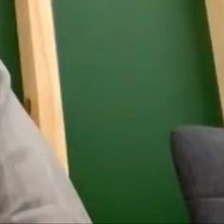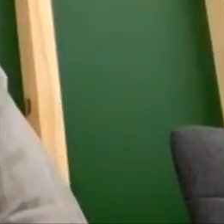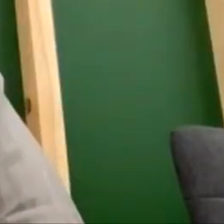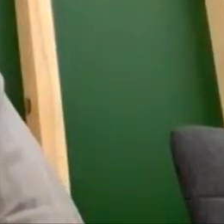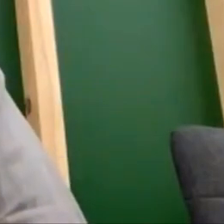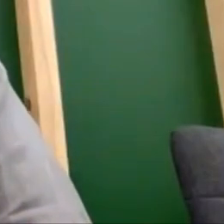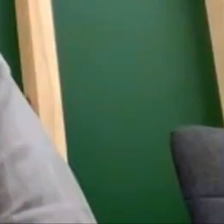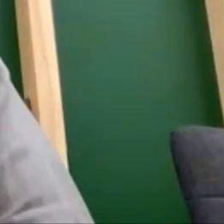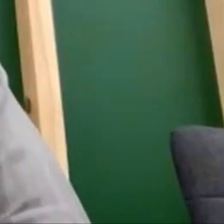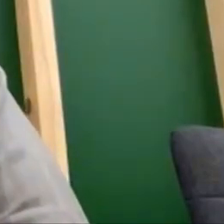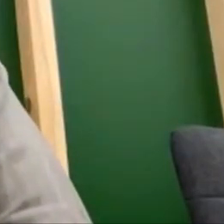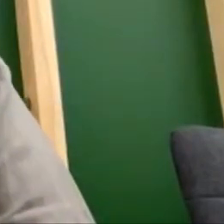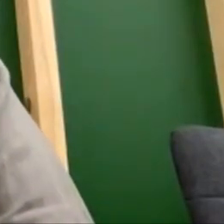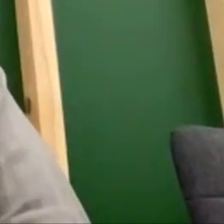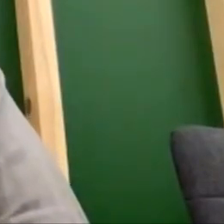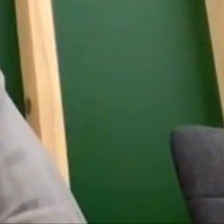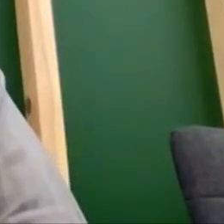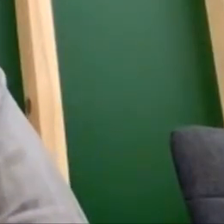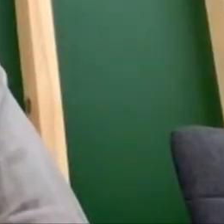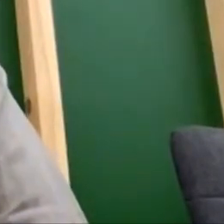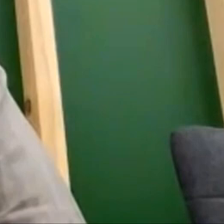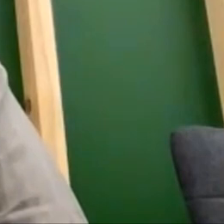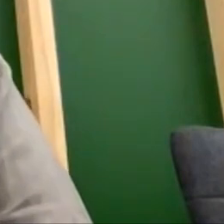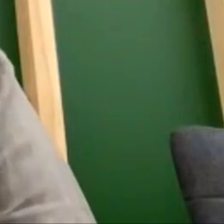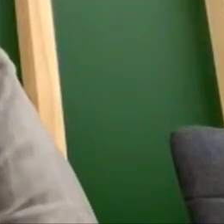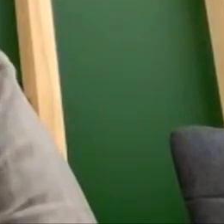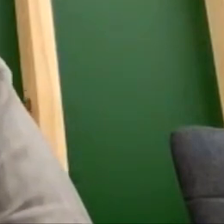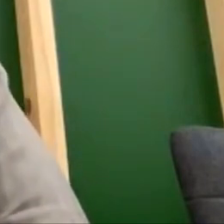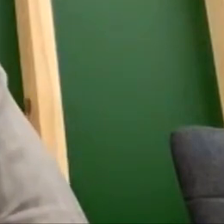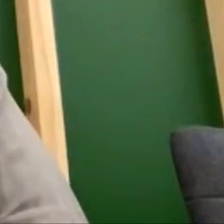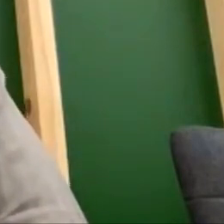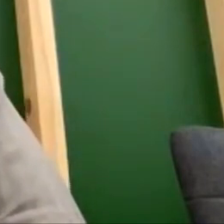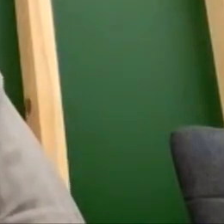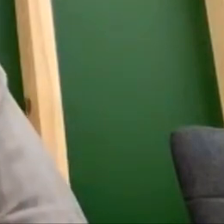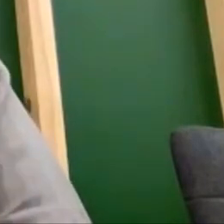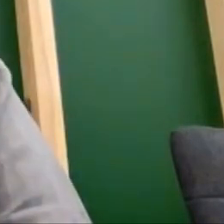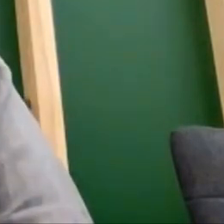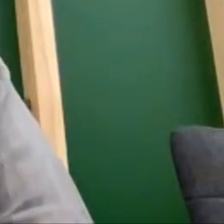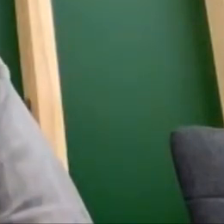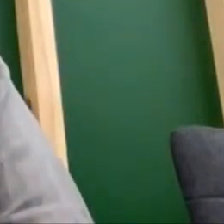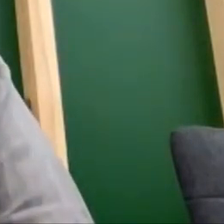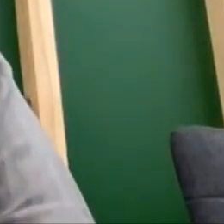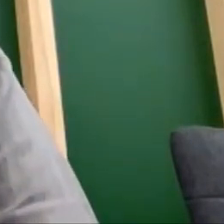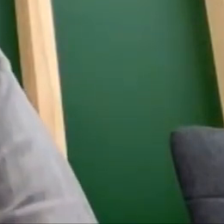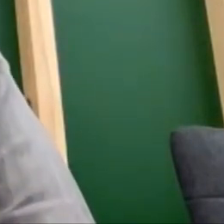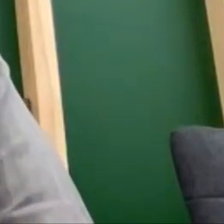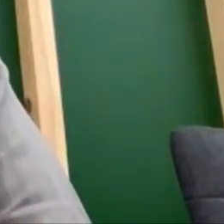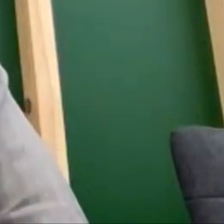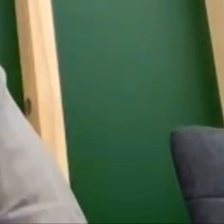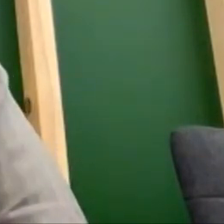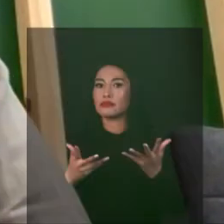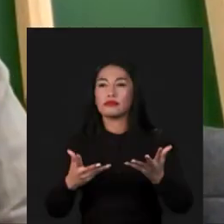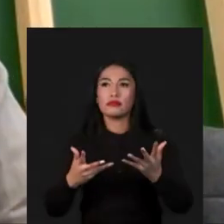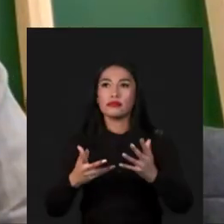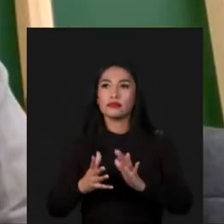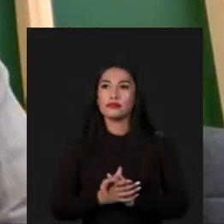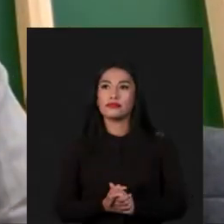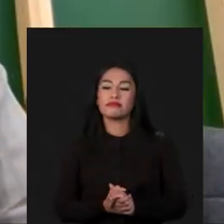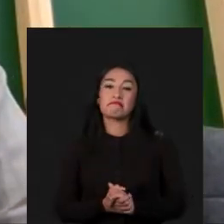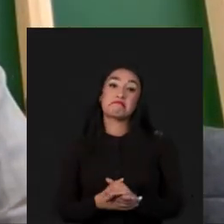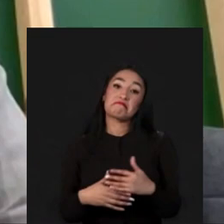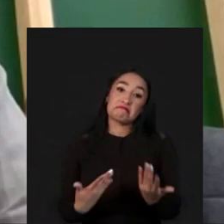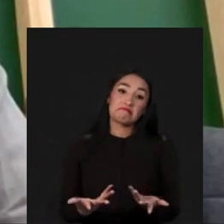gran transformación ya se ha producido y se está produciendo, que es a partir de aprendizaje,